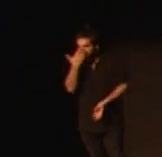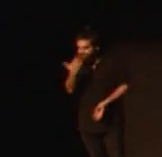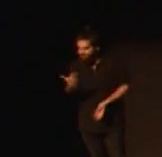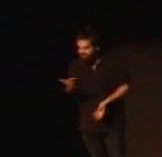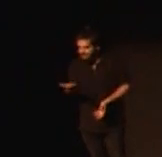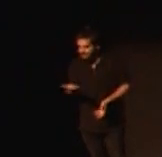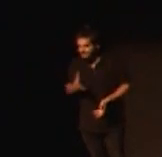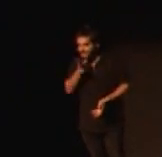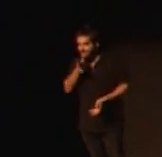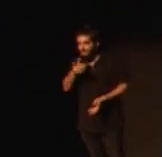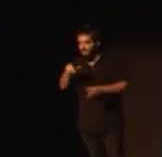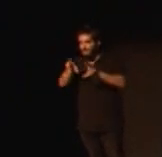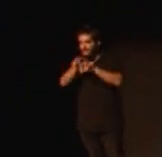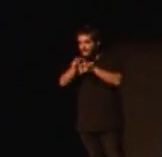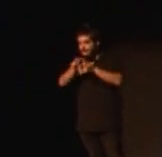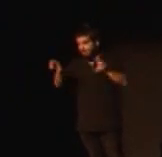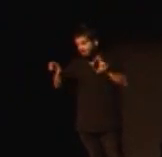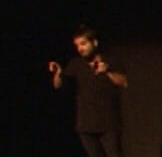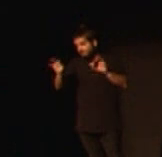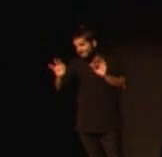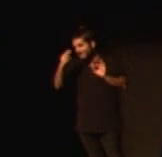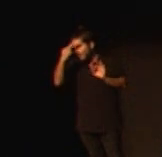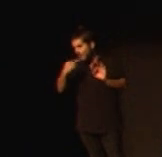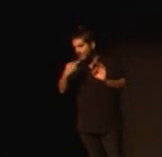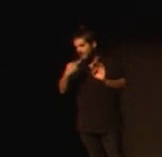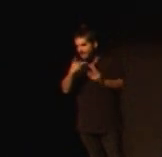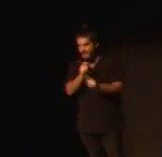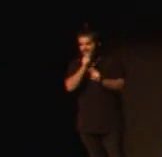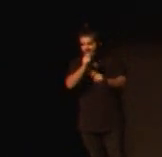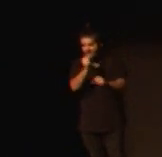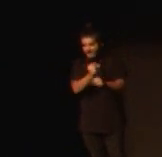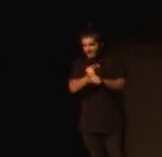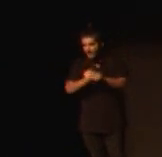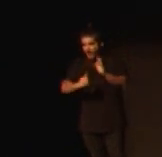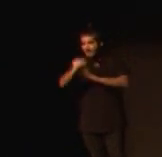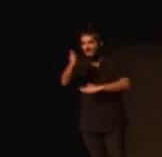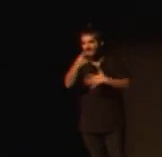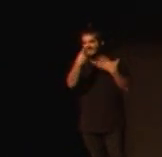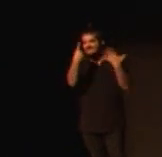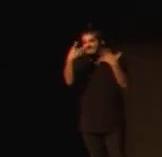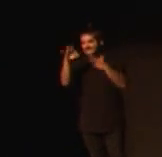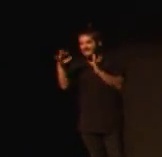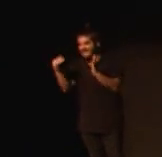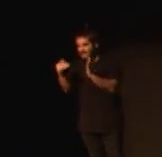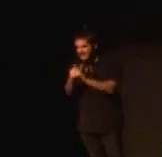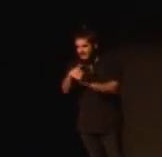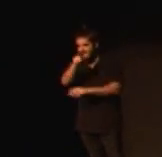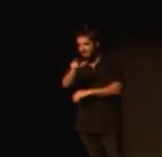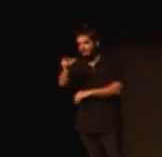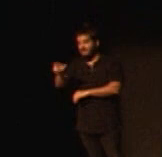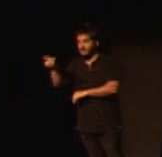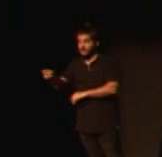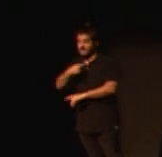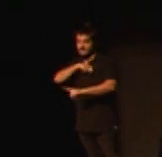otorga una entidad que da trabajo a 70.000 personas en España, en su